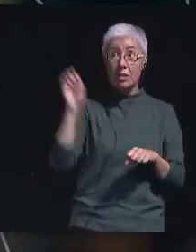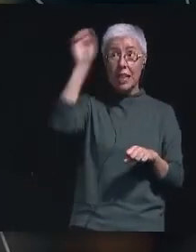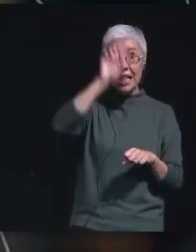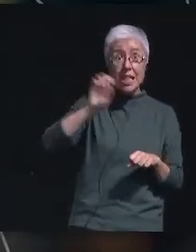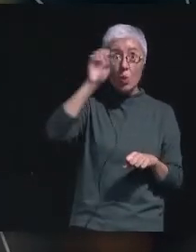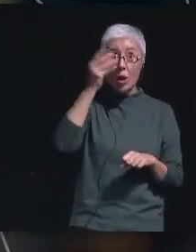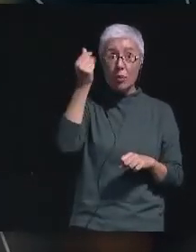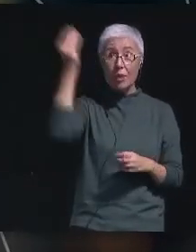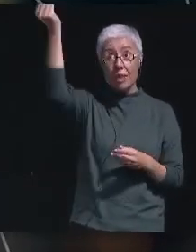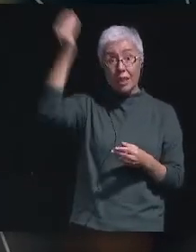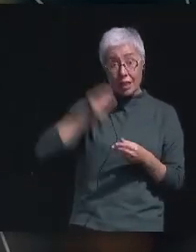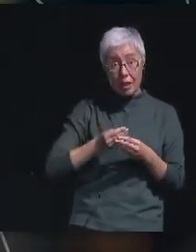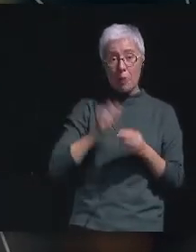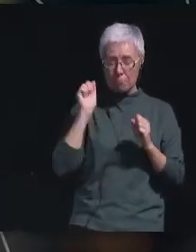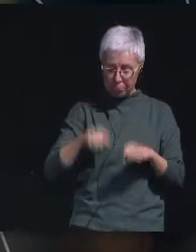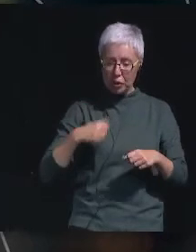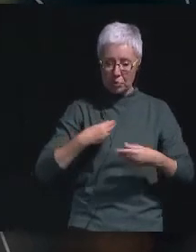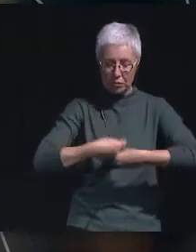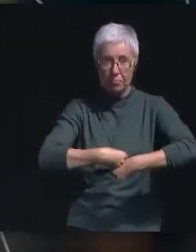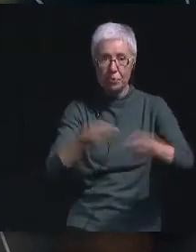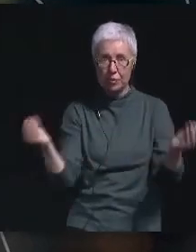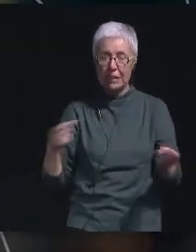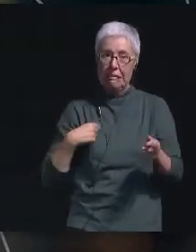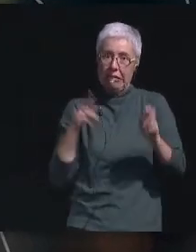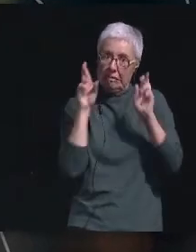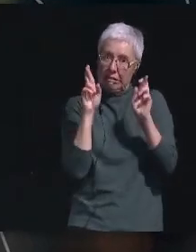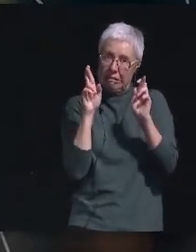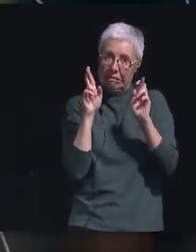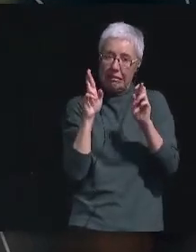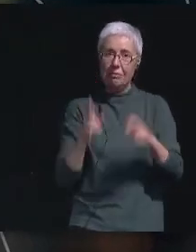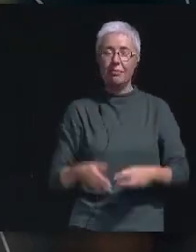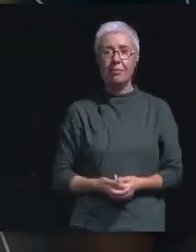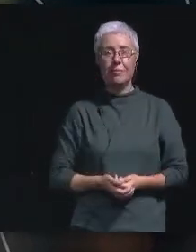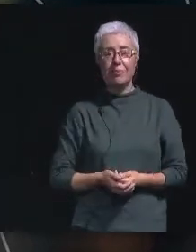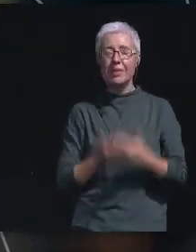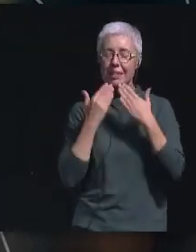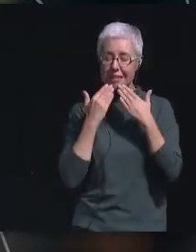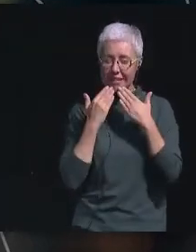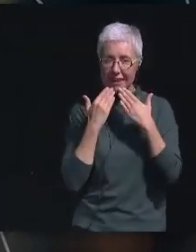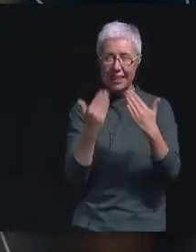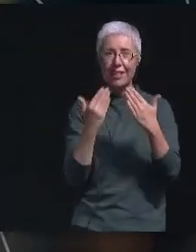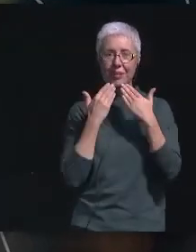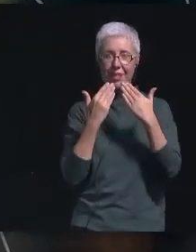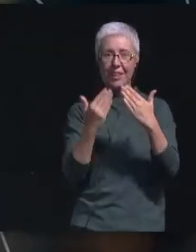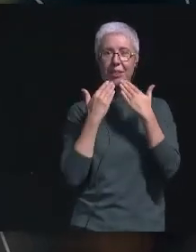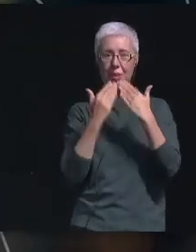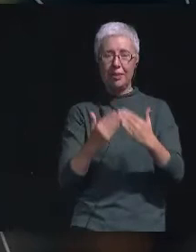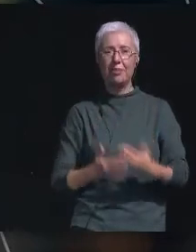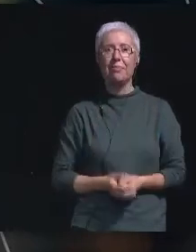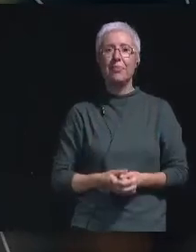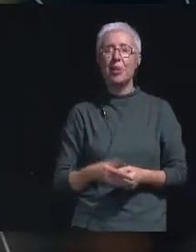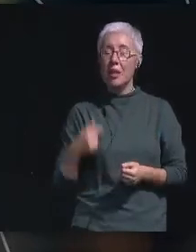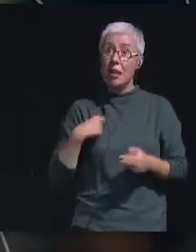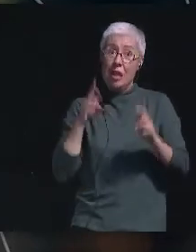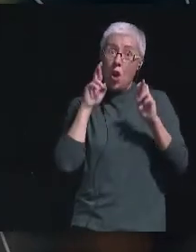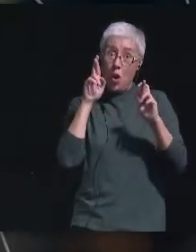y ojalá los veamos pronto ya, que sean una realidad, en marcha. Muchas gracias, José, por haremos todo lo posible.